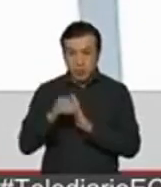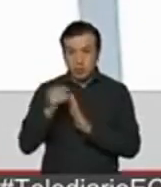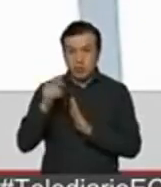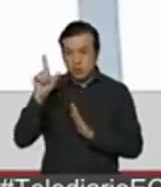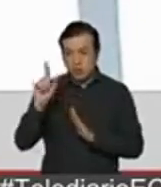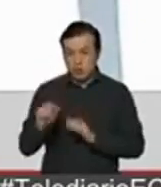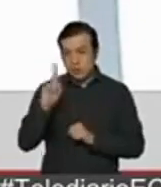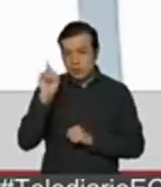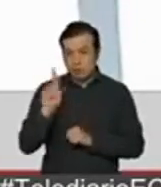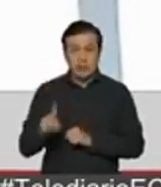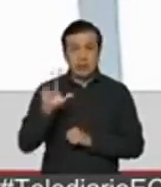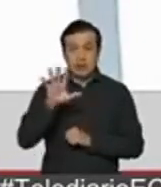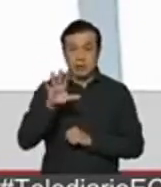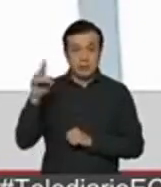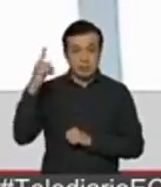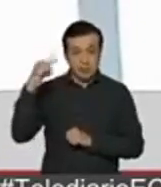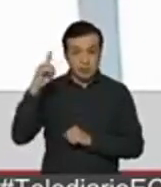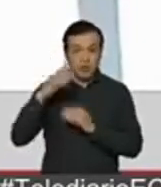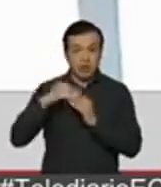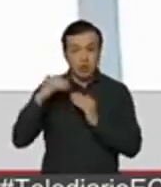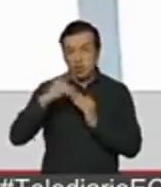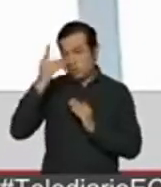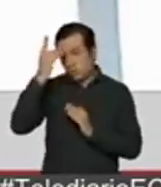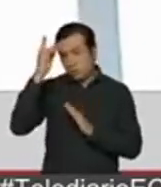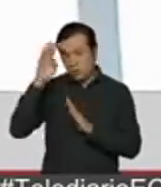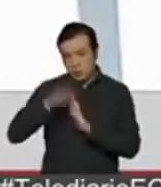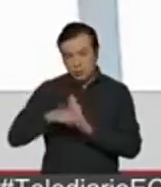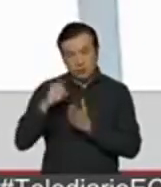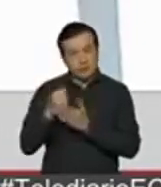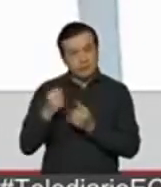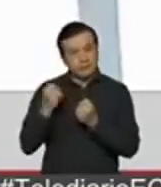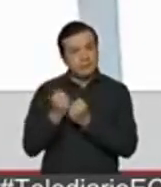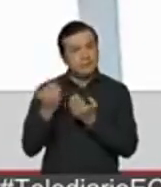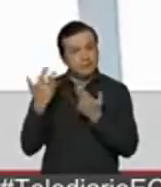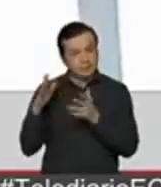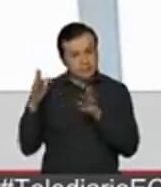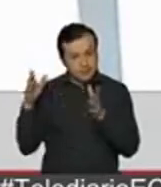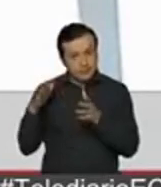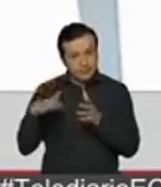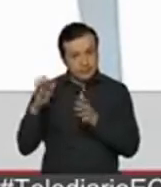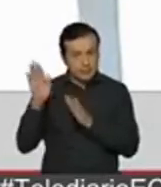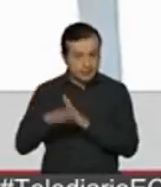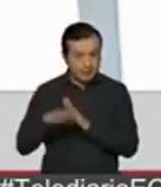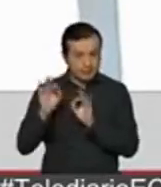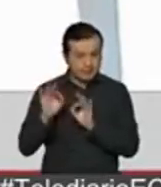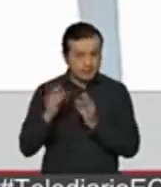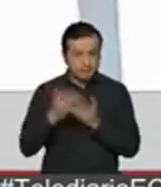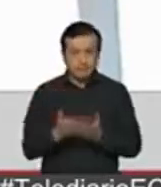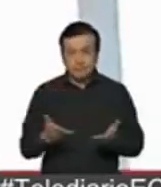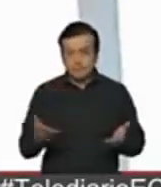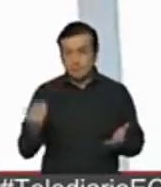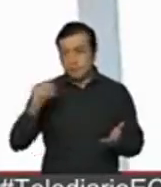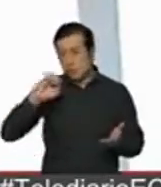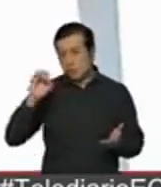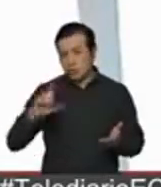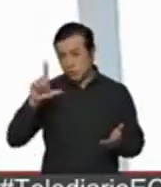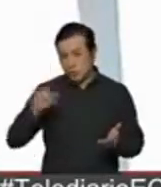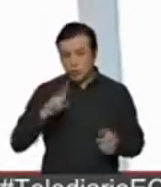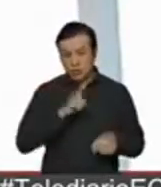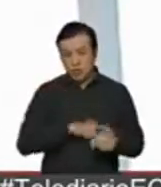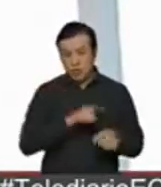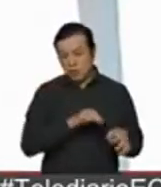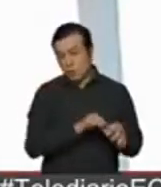de 1.500 millones en el monto adeudado, más allá del descuento que también se consiguió en la tasa de interés y la extensión